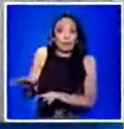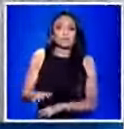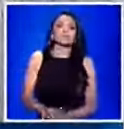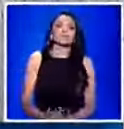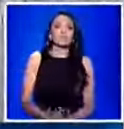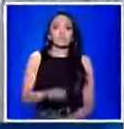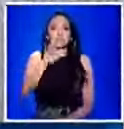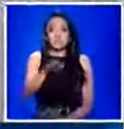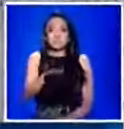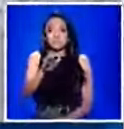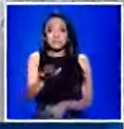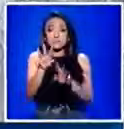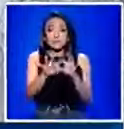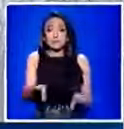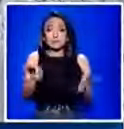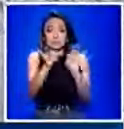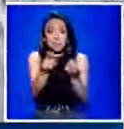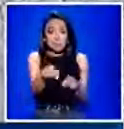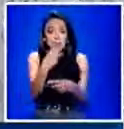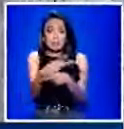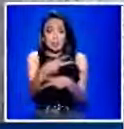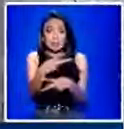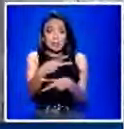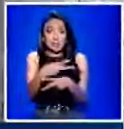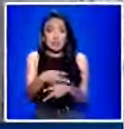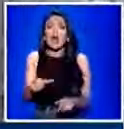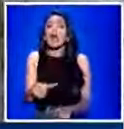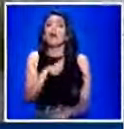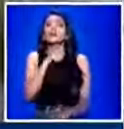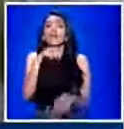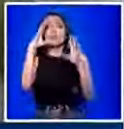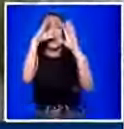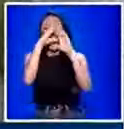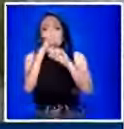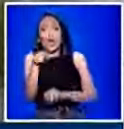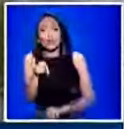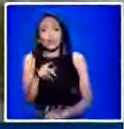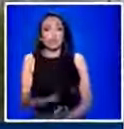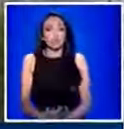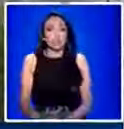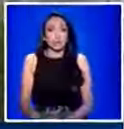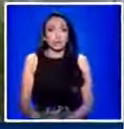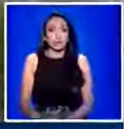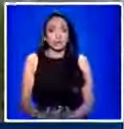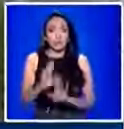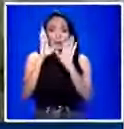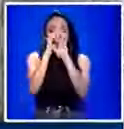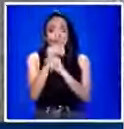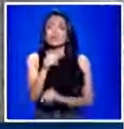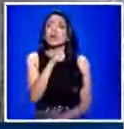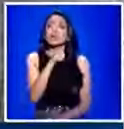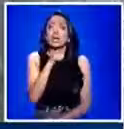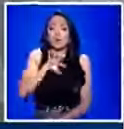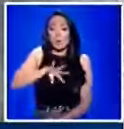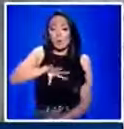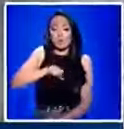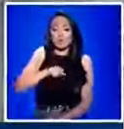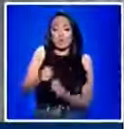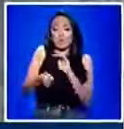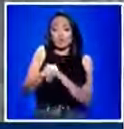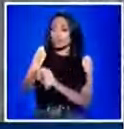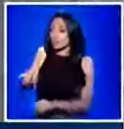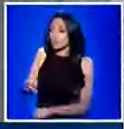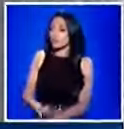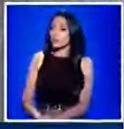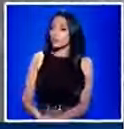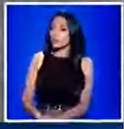concurrida, se ha vuelto peligroso. Hay muchos asaltos en la noche que se esconden aquí los delincuentes, ¿no? Vecina,